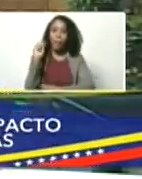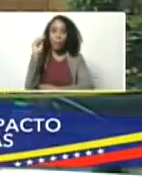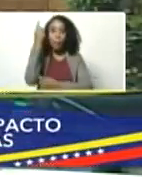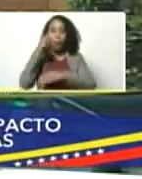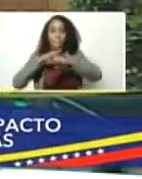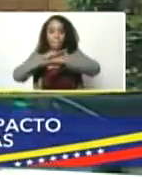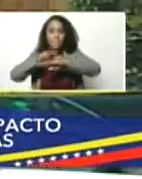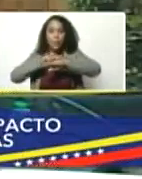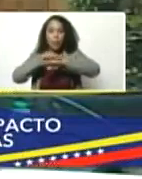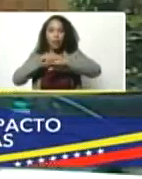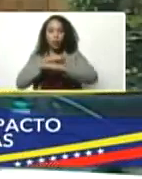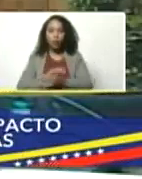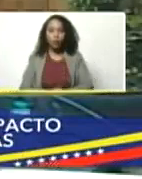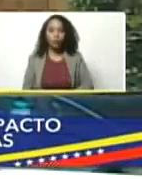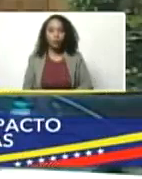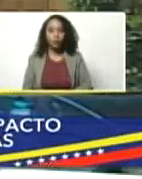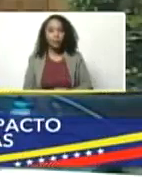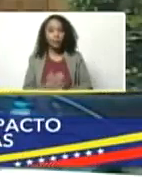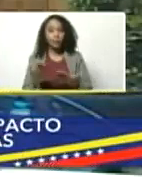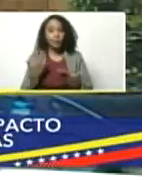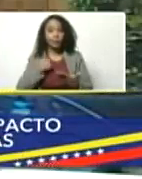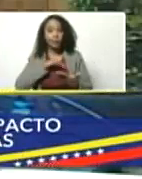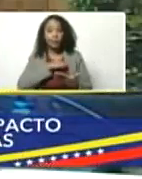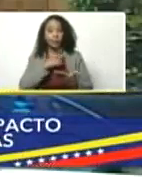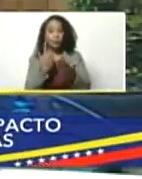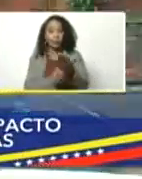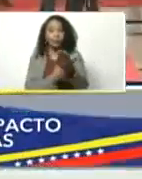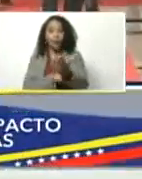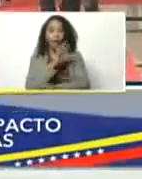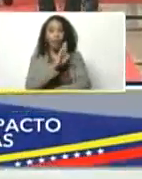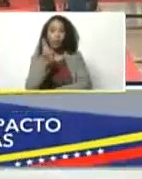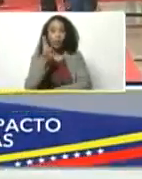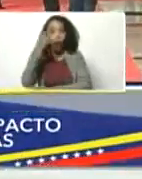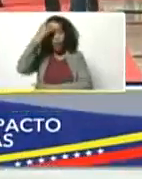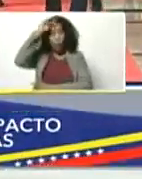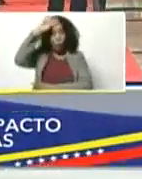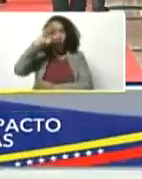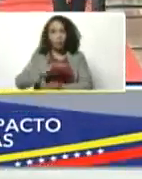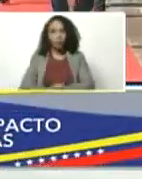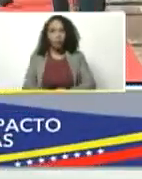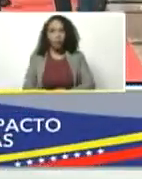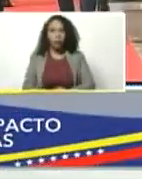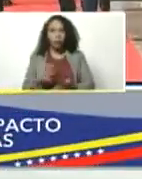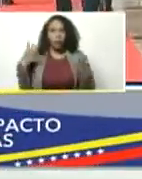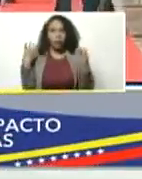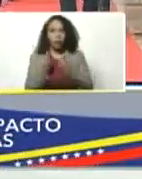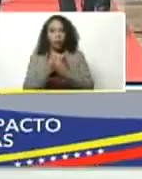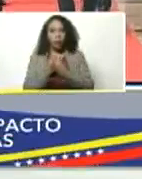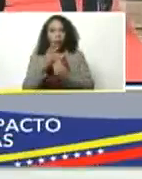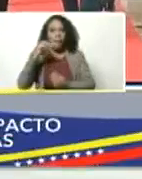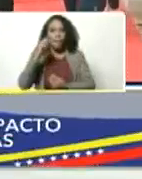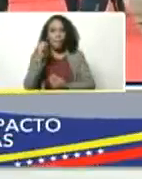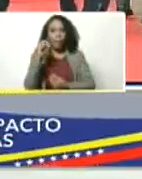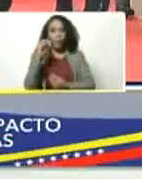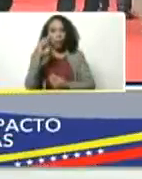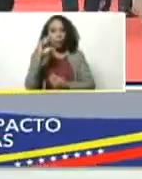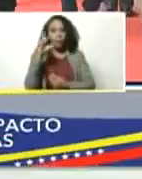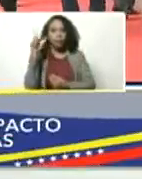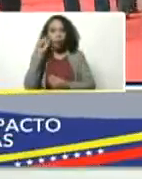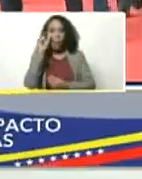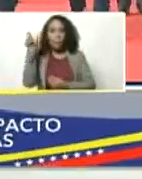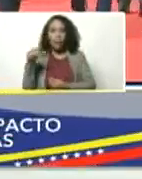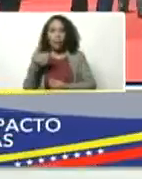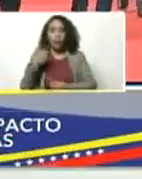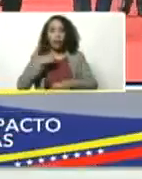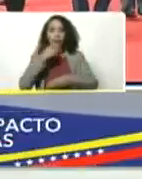ministro de nuestra hermana República de Cuba, compañero Manuel Marrero, que tuvimos una